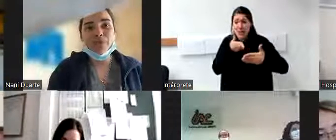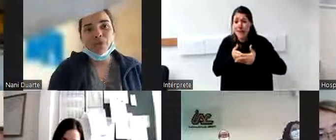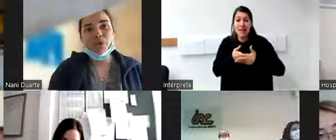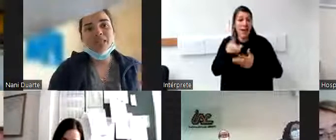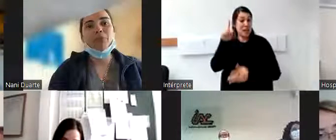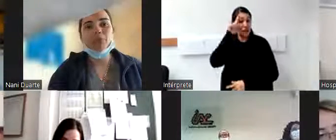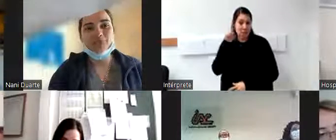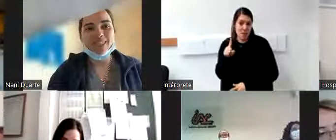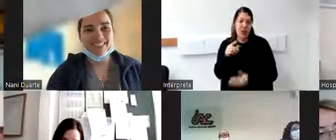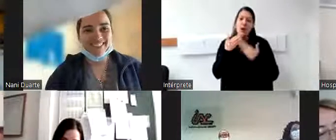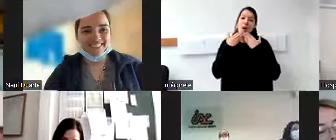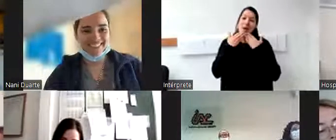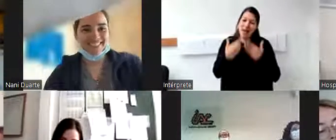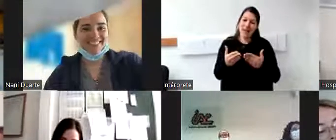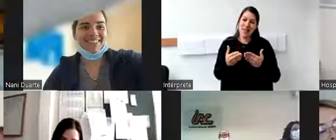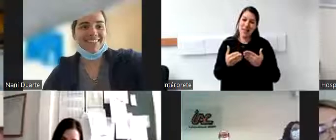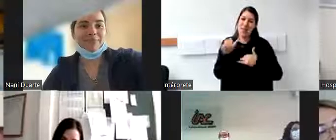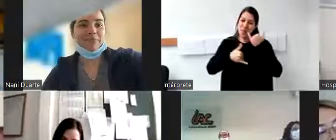agradecer por ese aporte, muchas gracias.